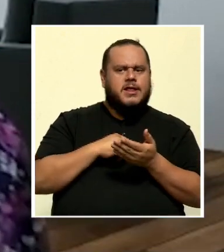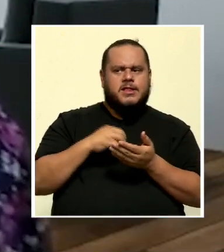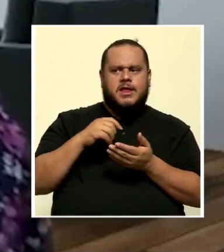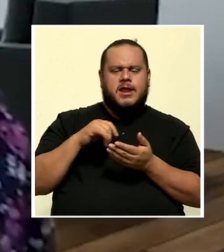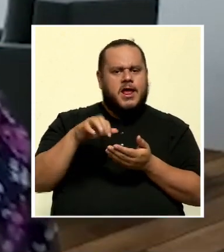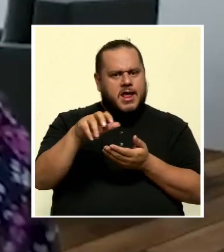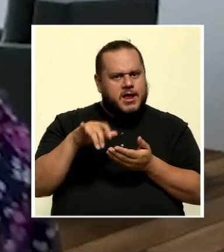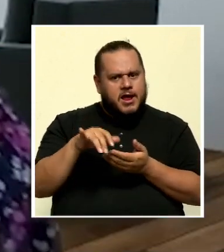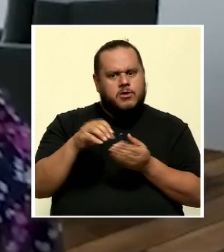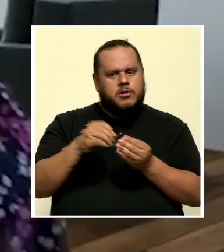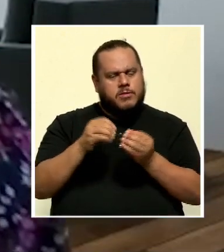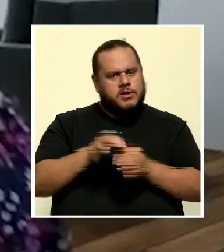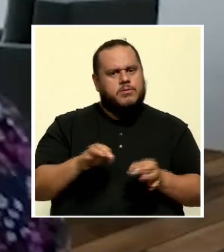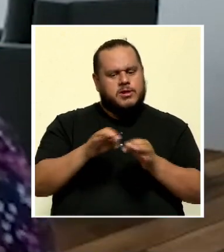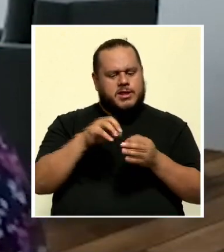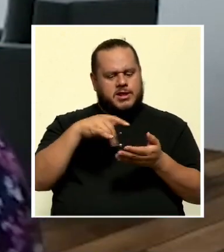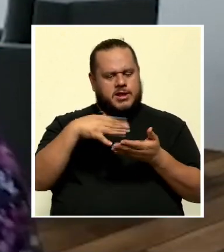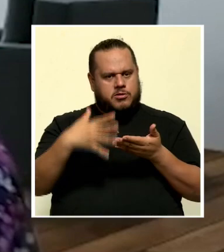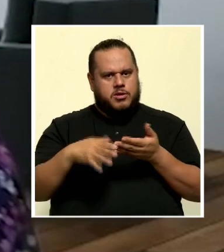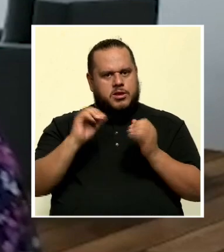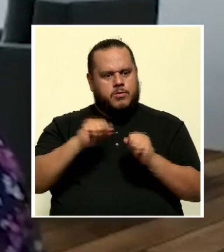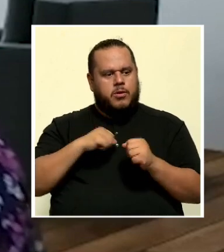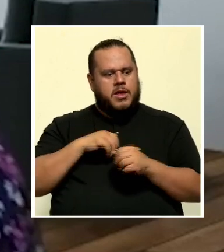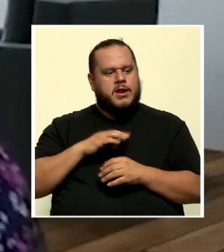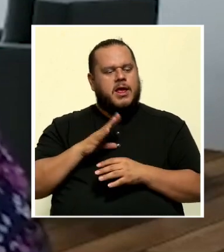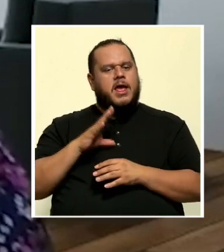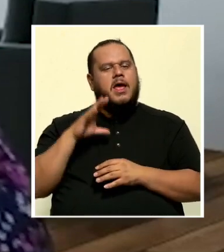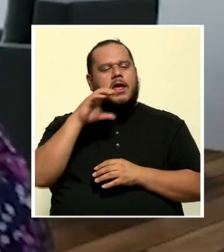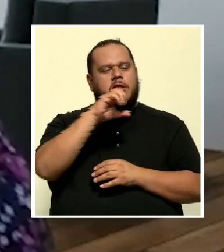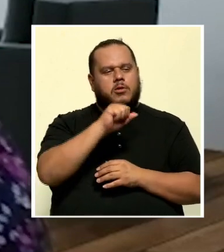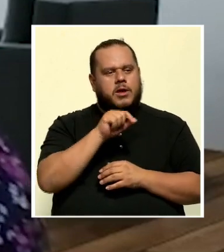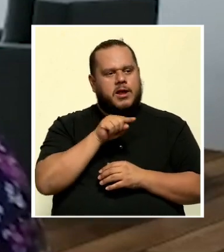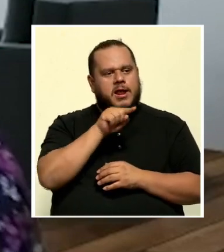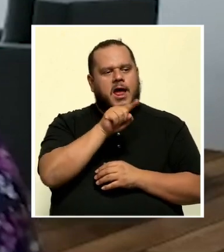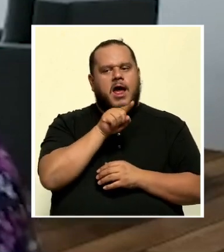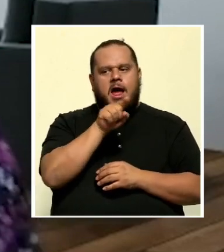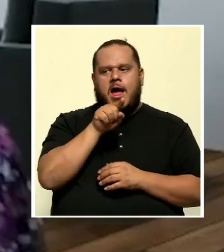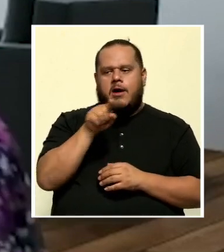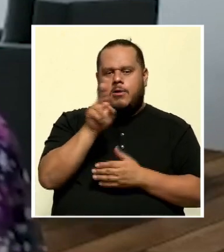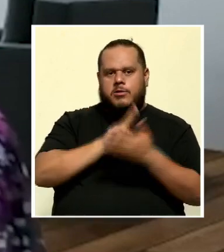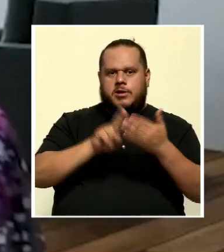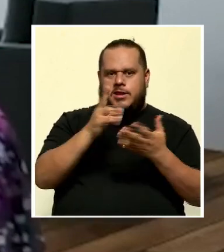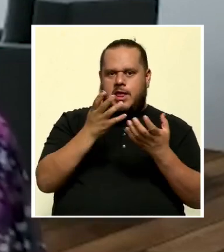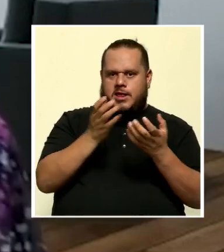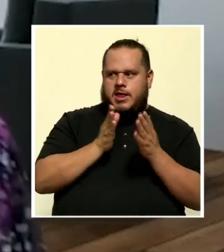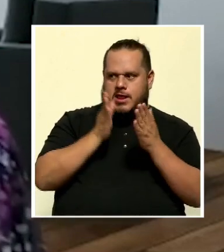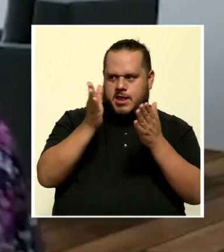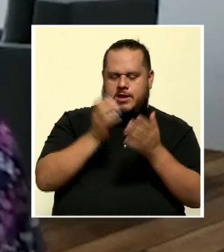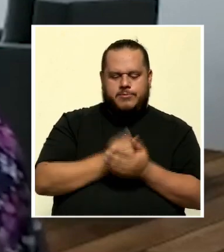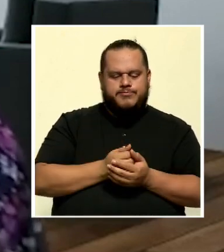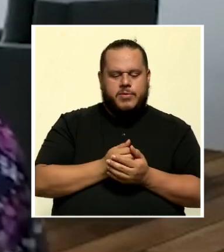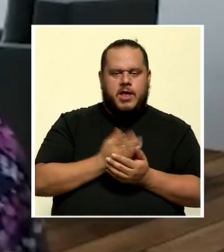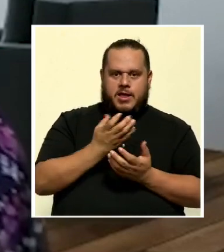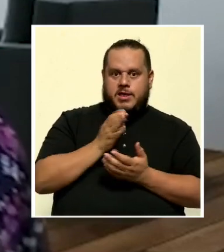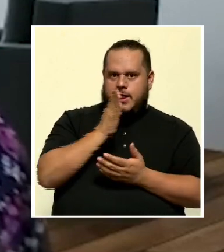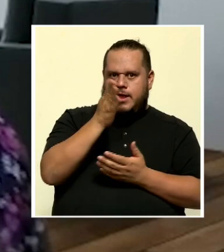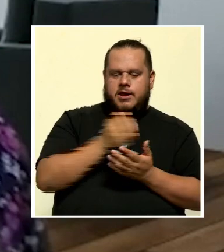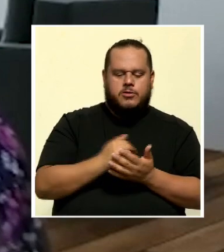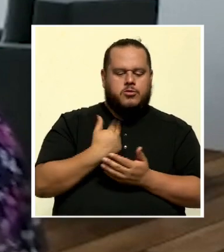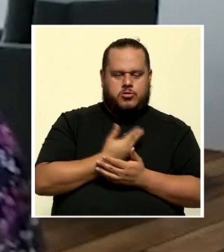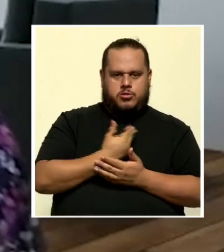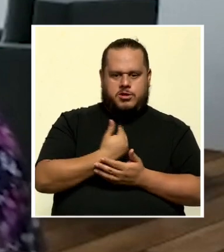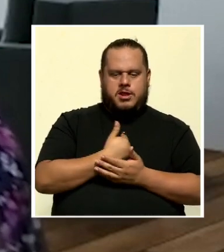el estudiante escoger a cuál universidad quiere ir, ¿verdad? Así como nosotros tenemos la